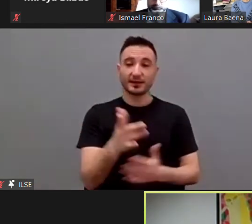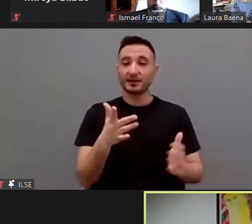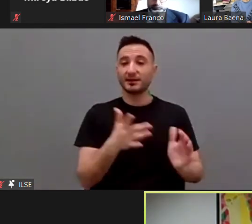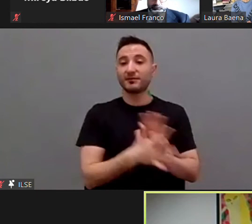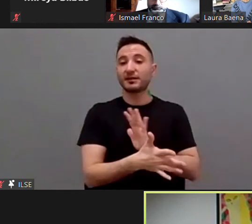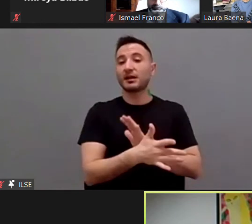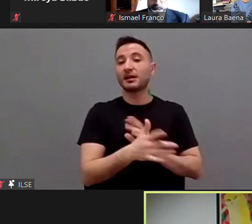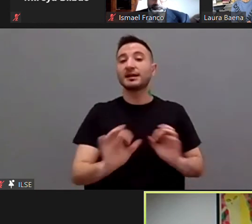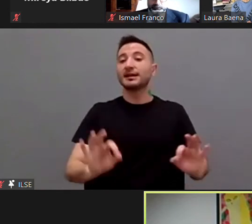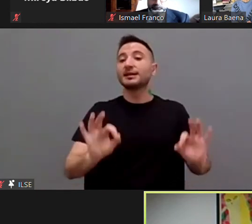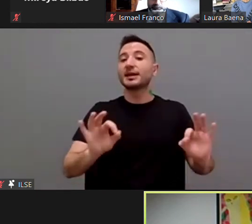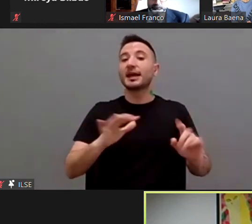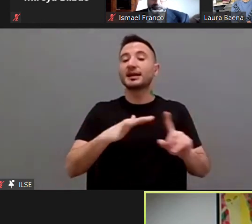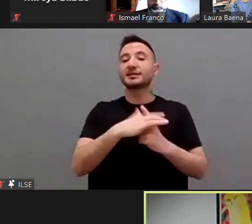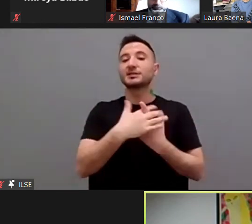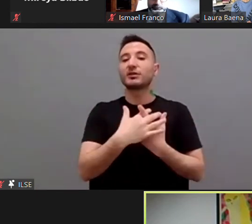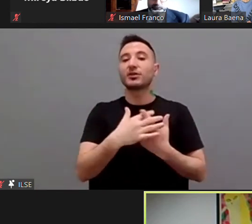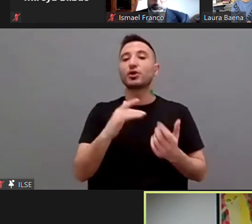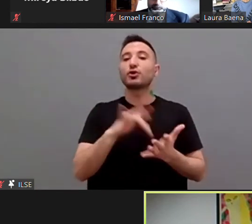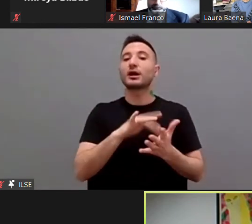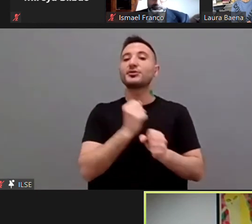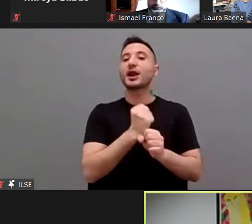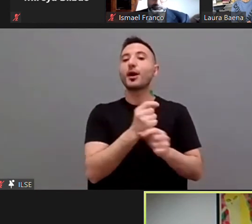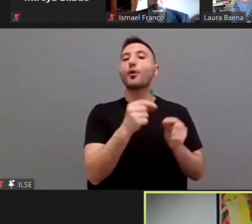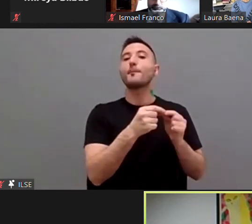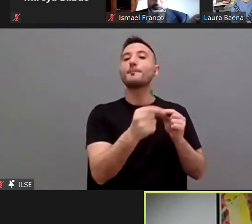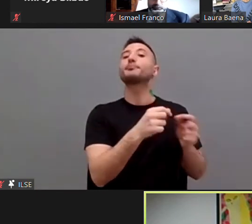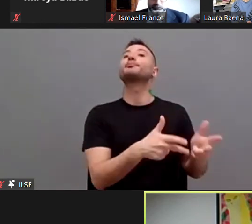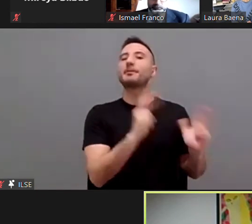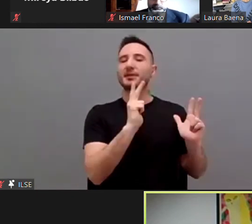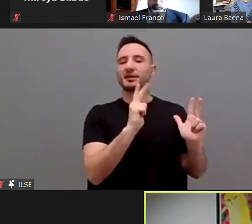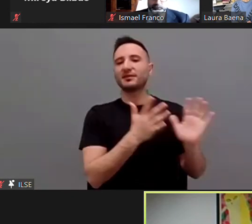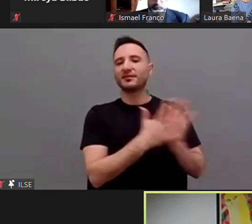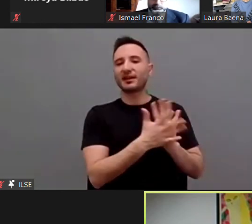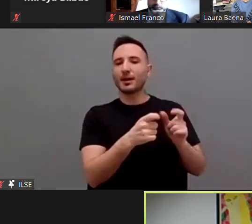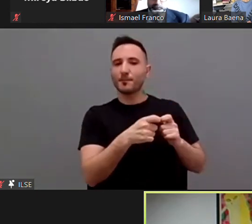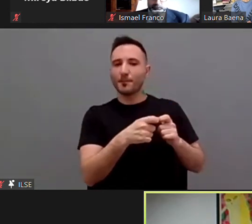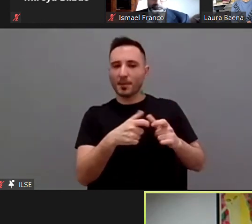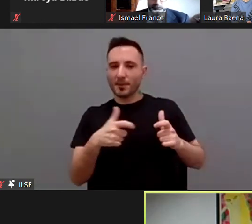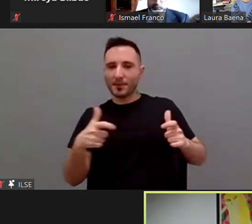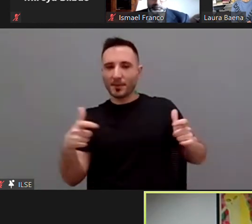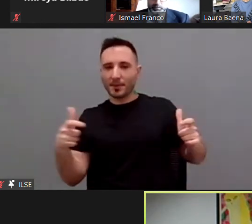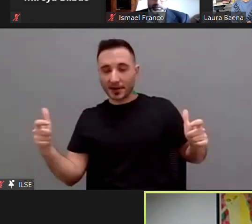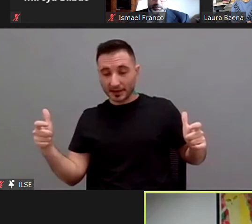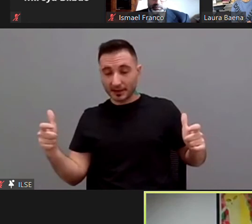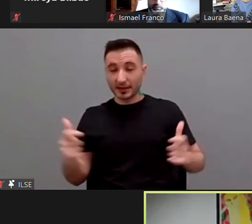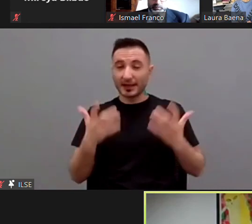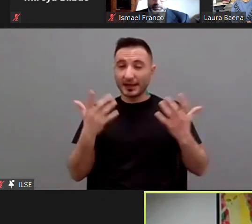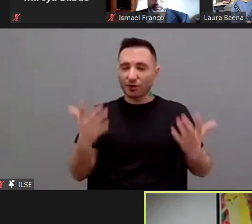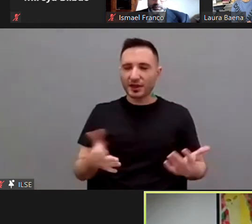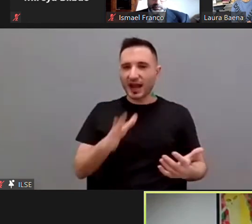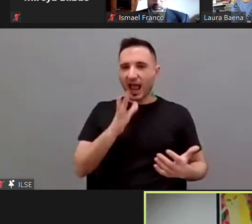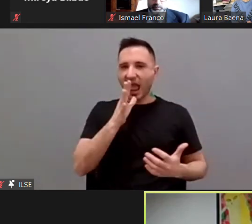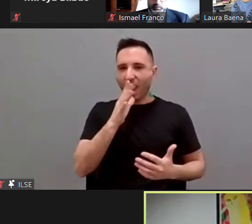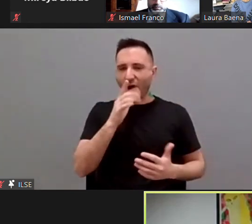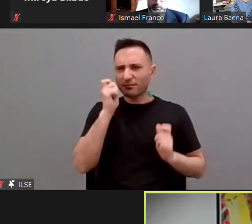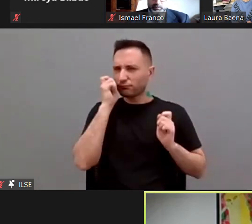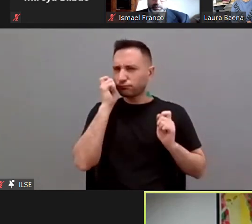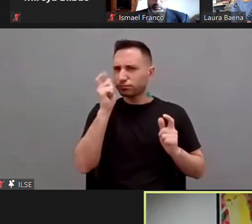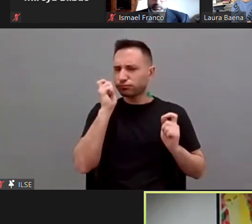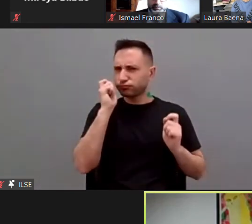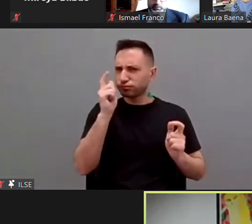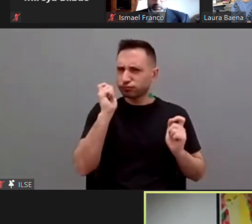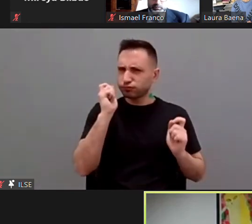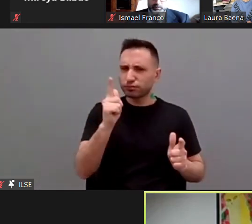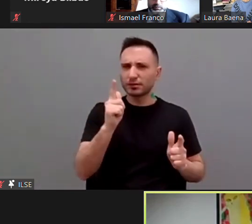posiciones que permiten el teletrabajo, ¿vale? Como hemos dicho. Entonces, una tendencia que vemos mucho y que yo creo que